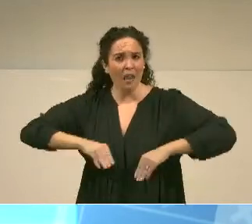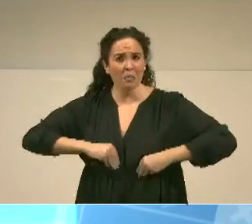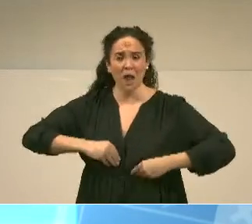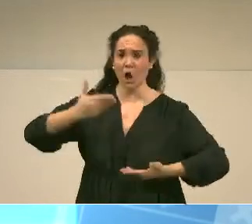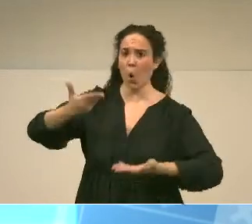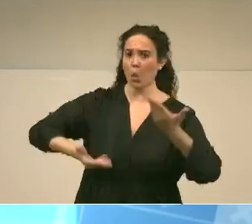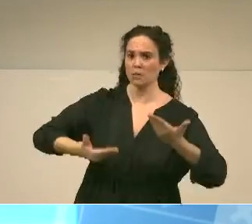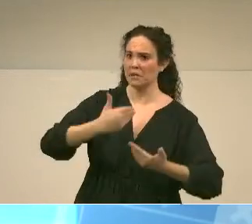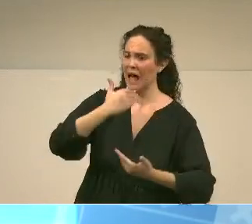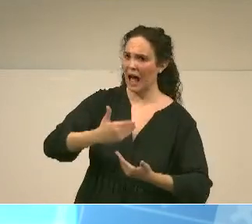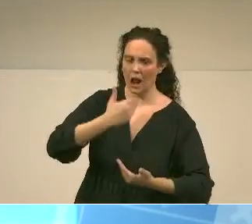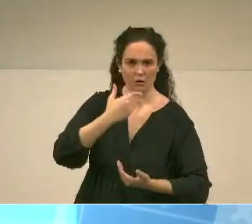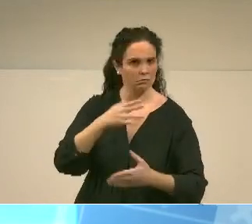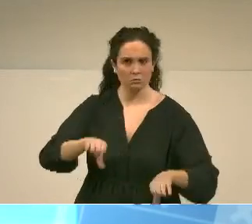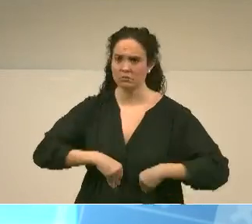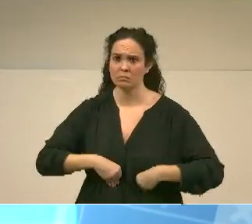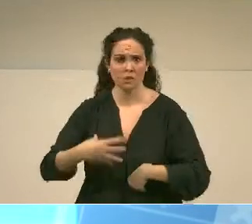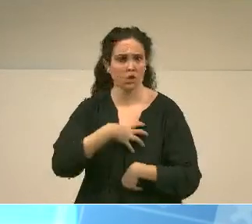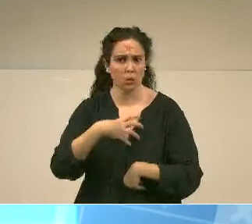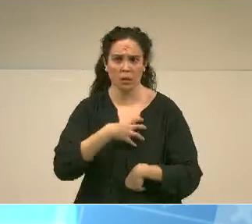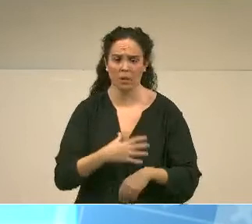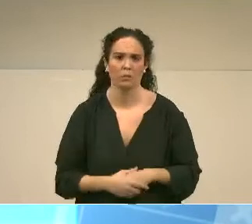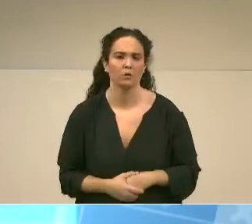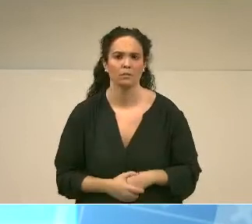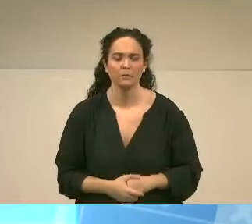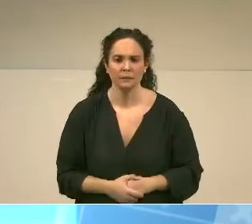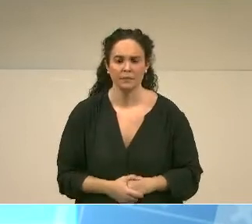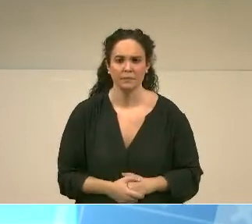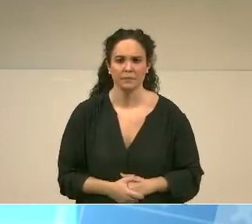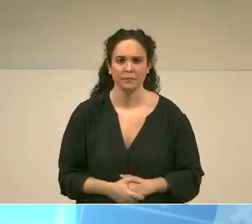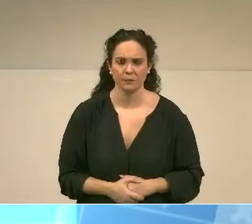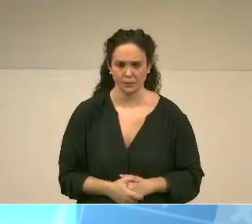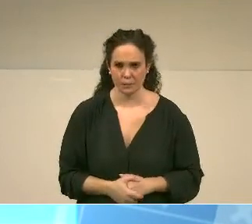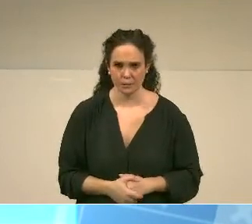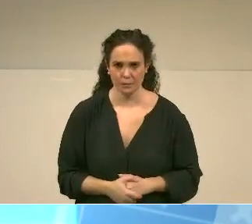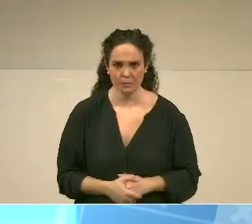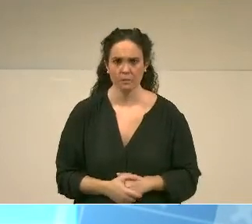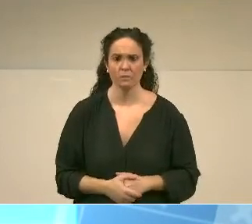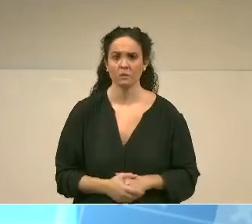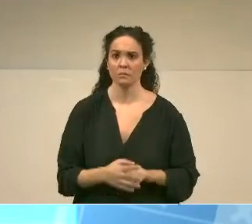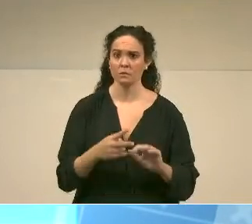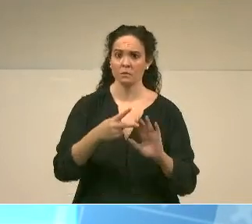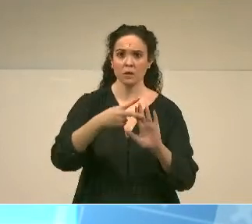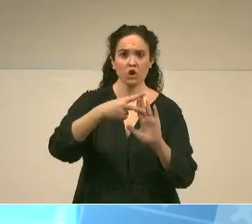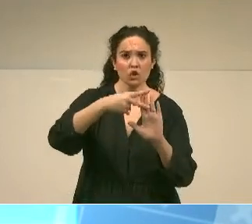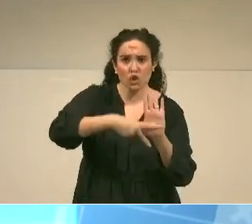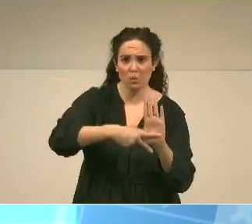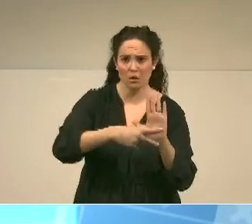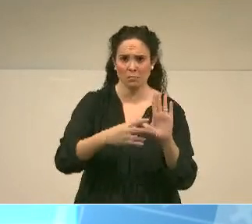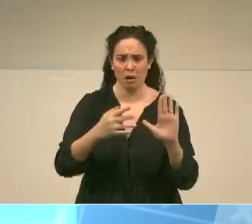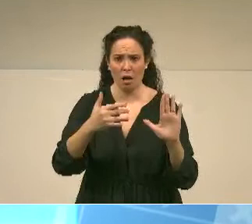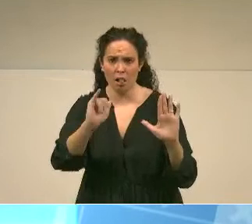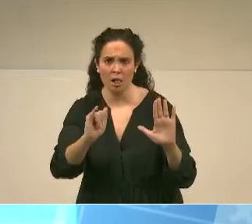eta hankaz gora jartzea. Eta uste dugu, argi izan da, arauak baditugula eta arauak betetzea